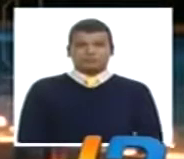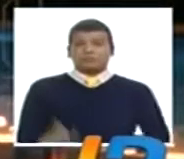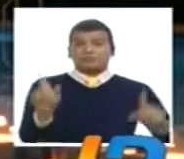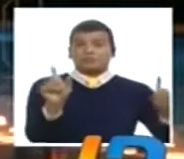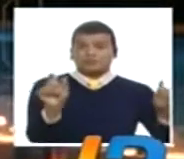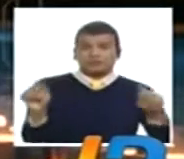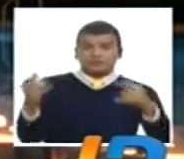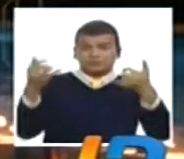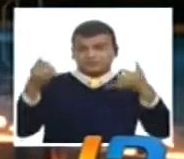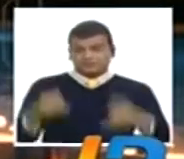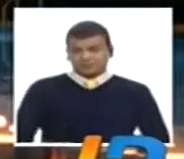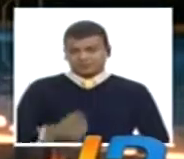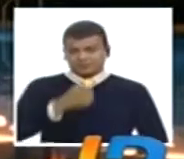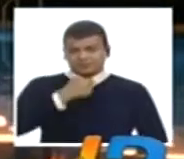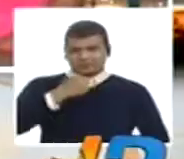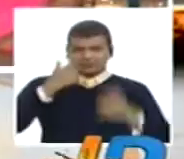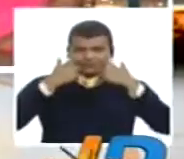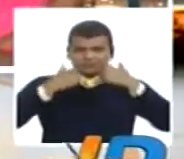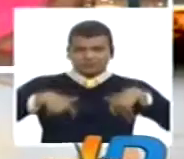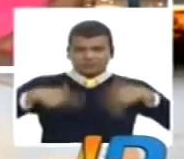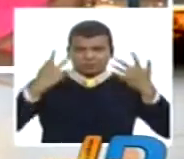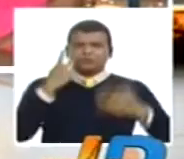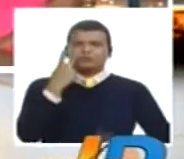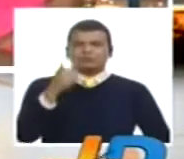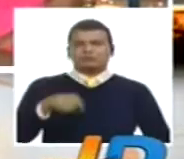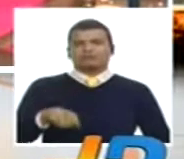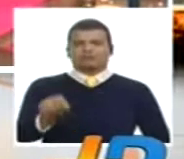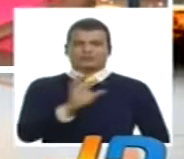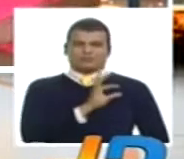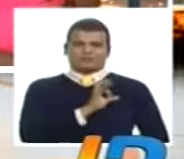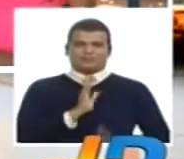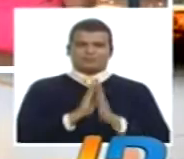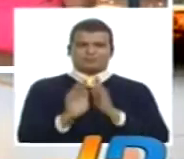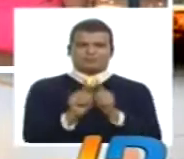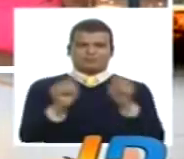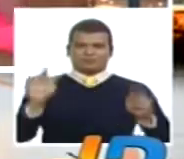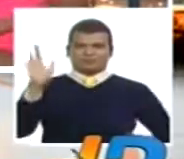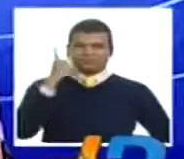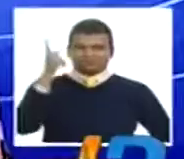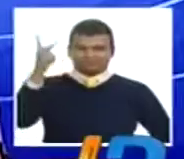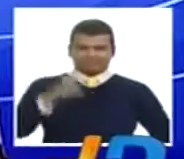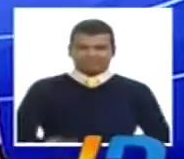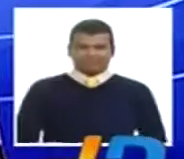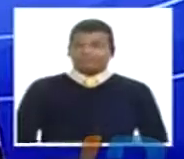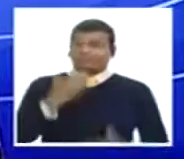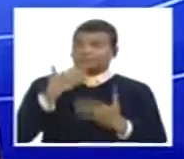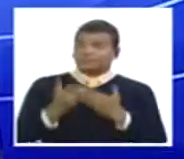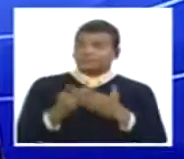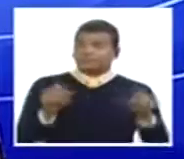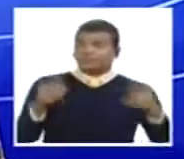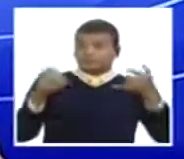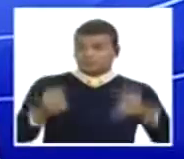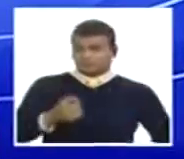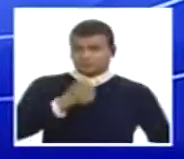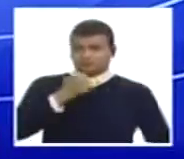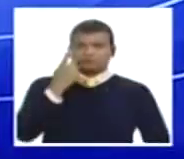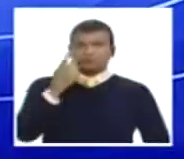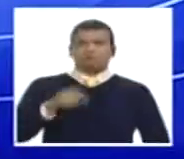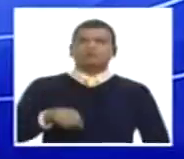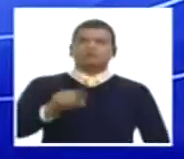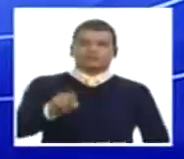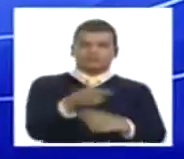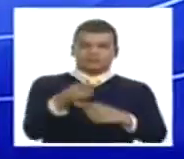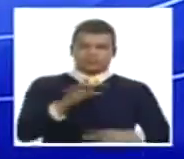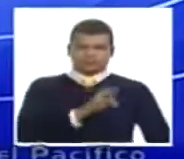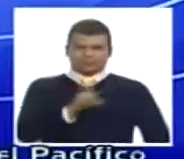Así terminamos nuestras notas del entretenimiento. Nosotros nos vemos el próximo fin de semana. Chao. Y sí, gracias. Y hasta aquí las noticias. Nos encontramos